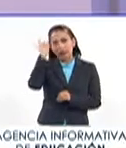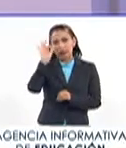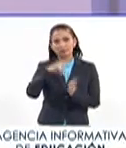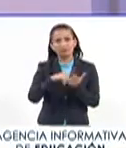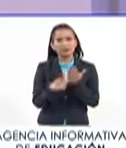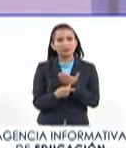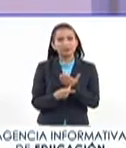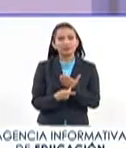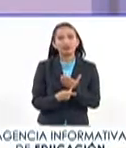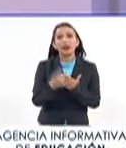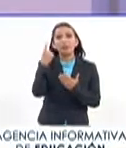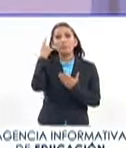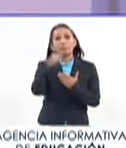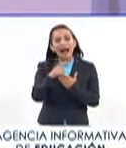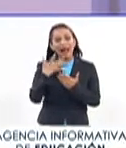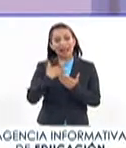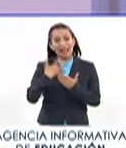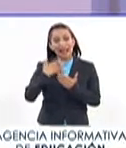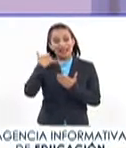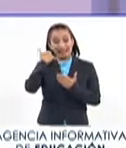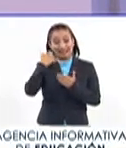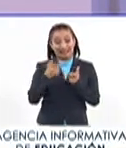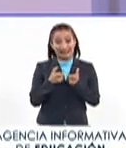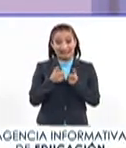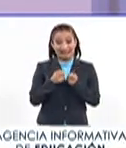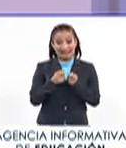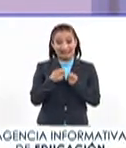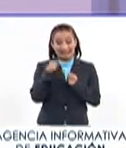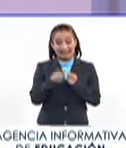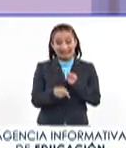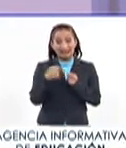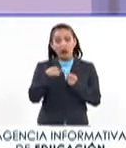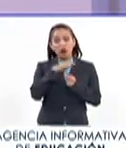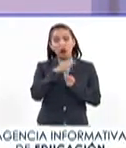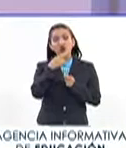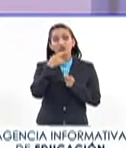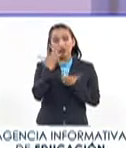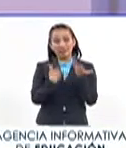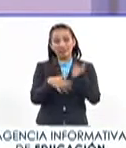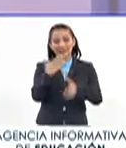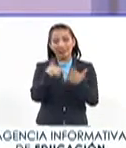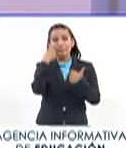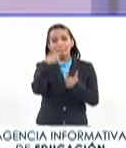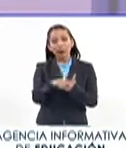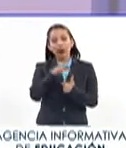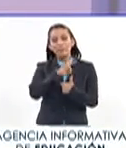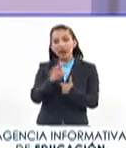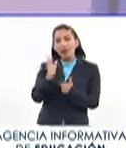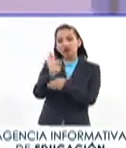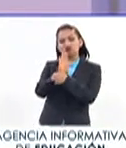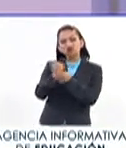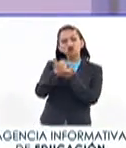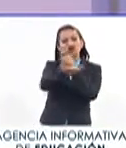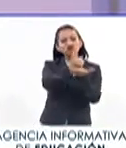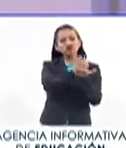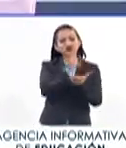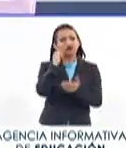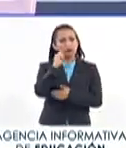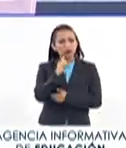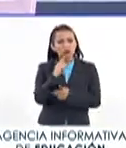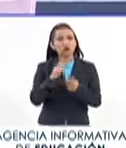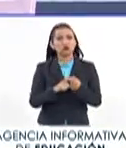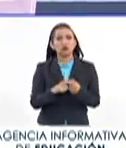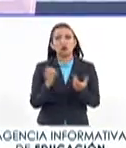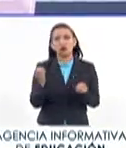un proyecto para que tenga que ver con el celular, en donde se use señas, para que le pueda beneficiar a los